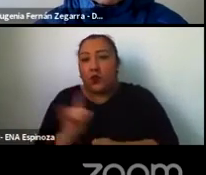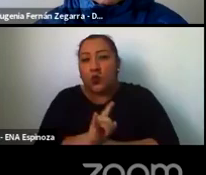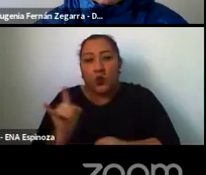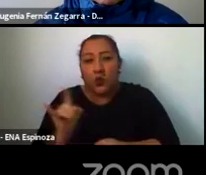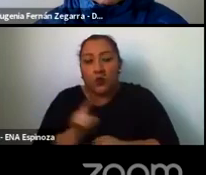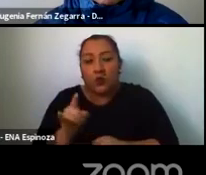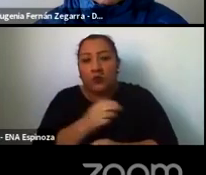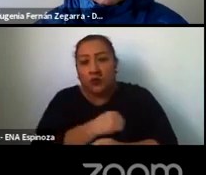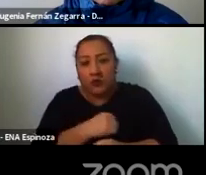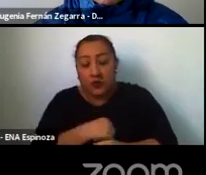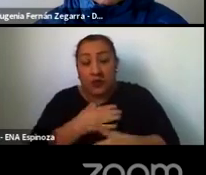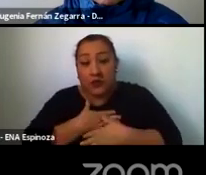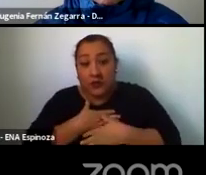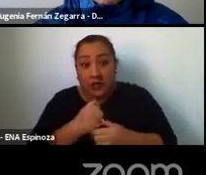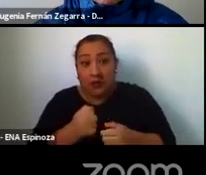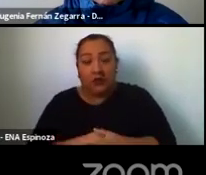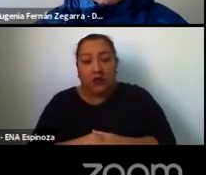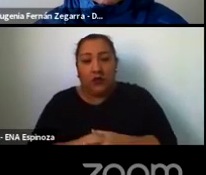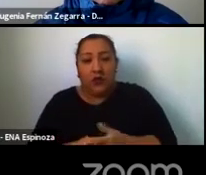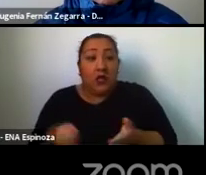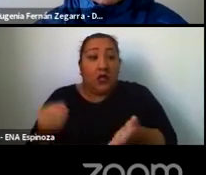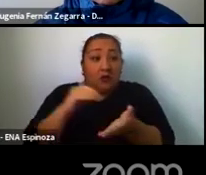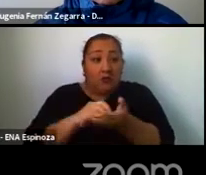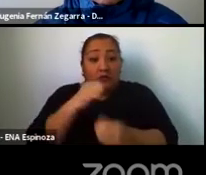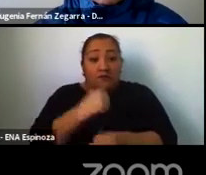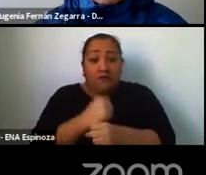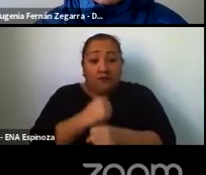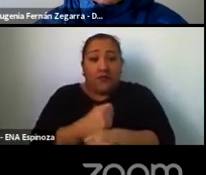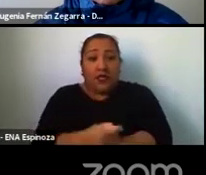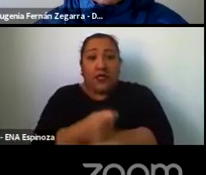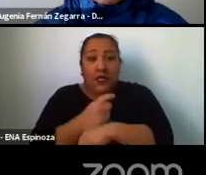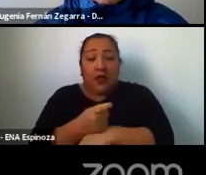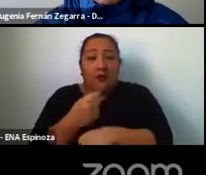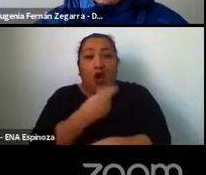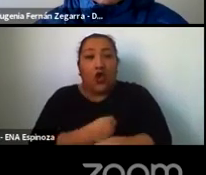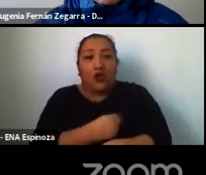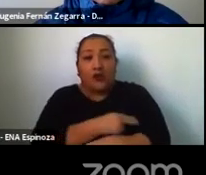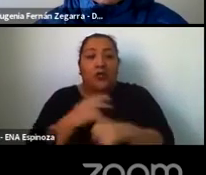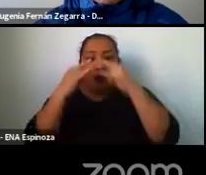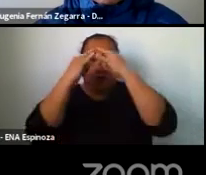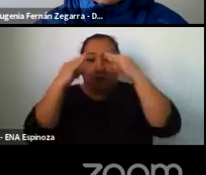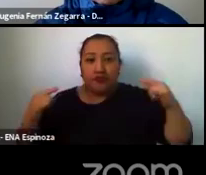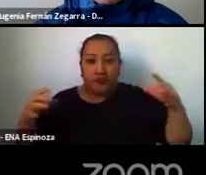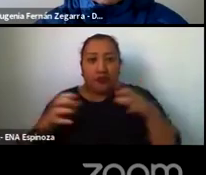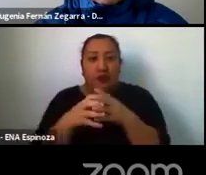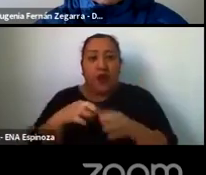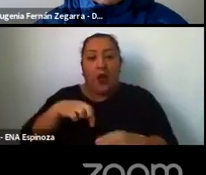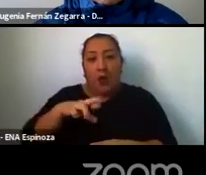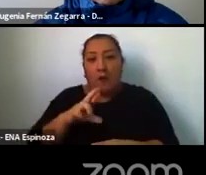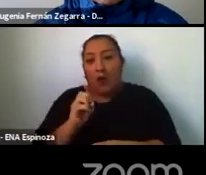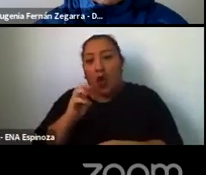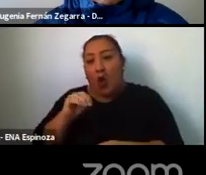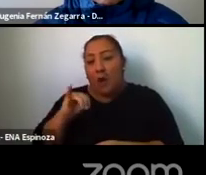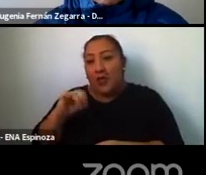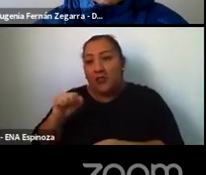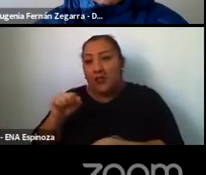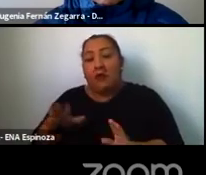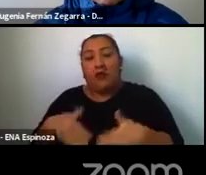que el Ministerio de Salud ponga en funcionamiento el hospital de campaña a cargo del PRONIS, que implicaría